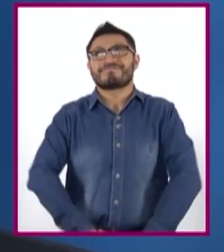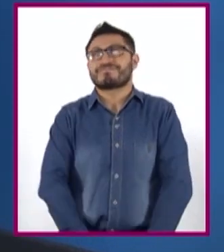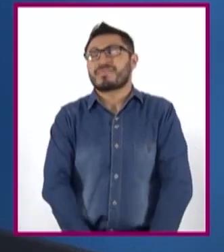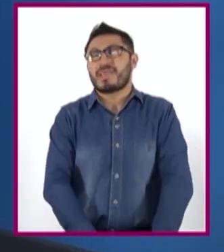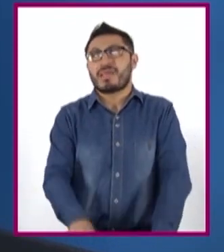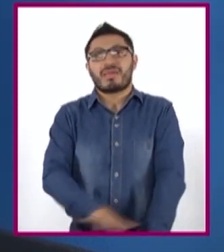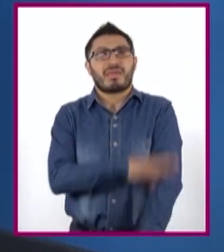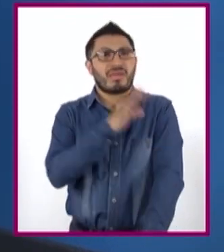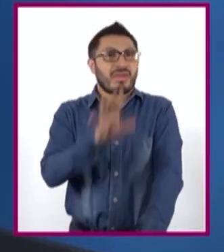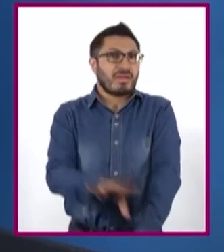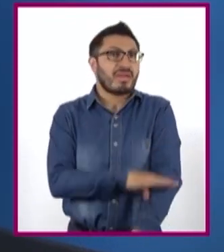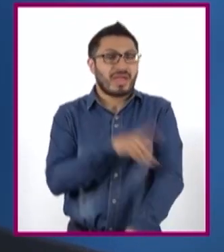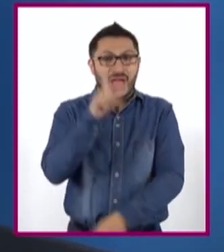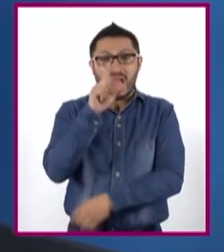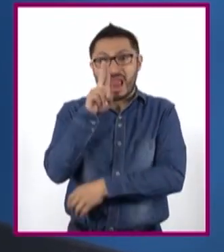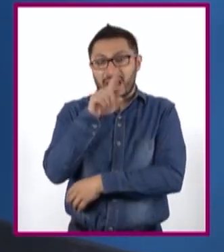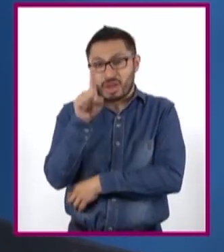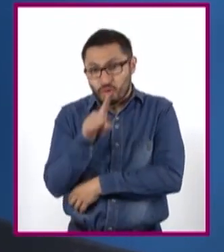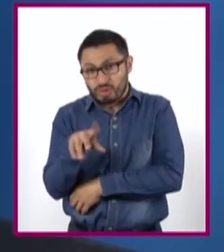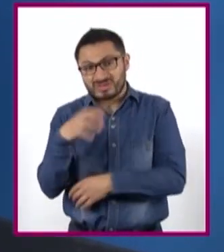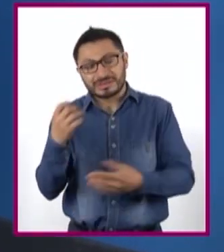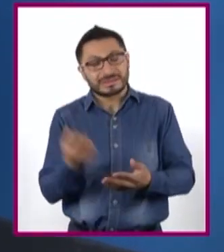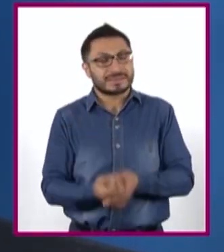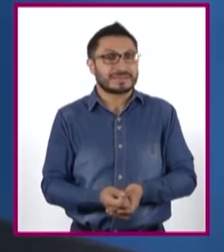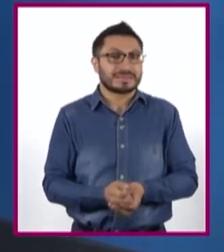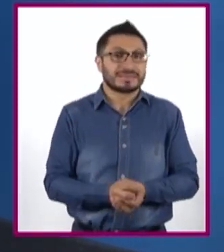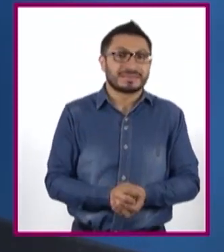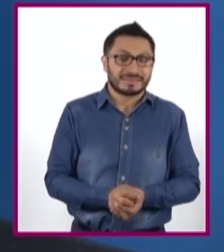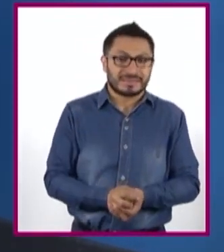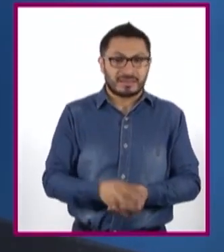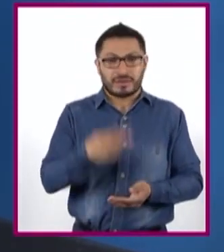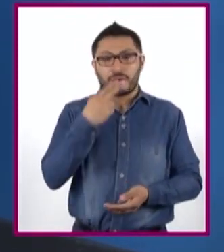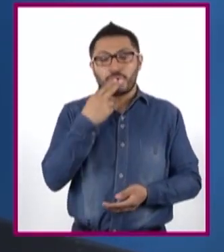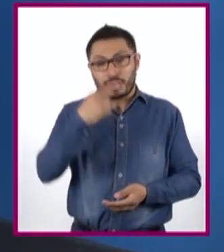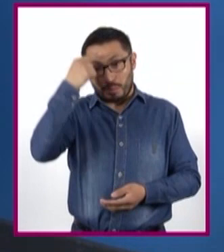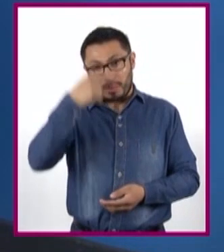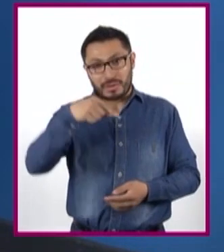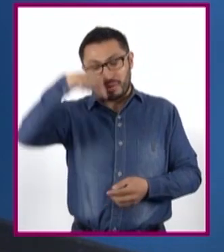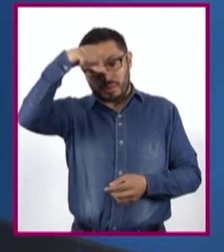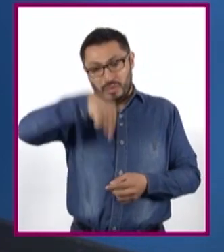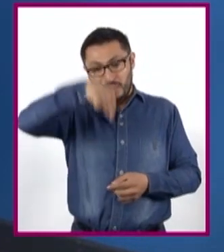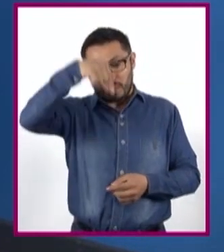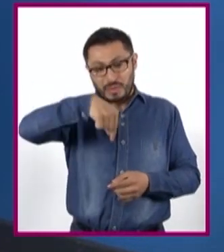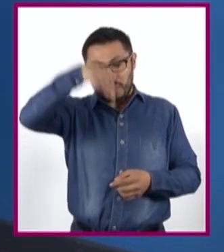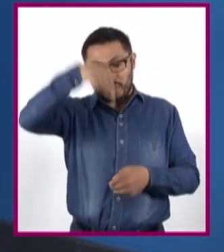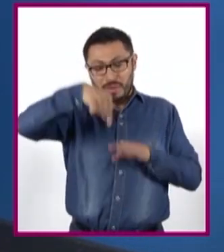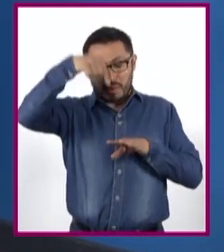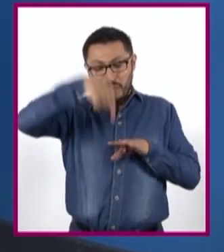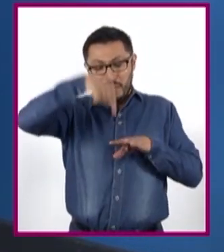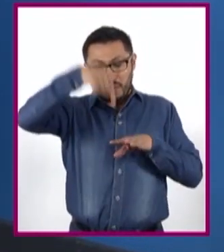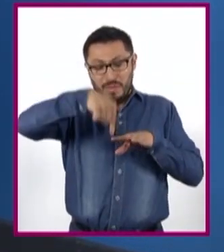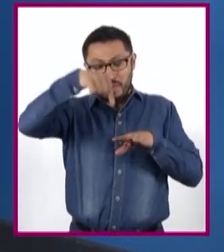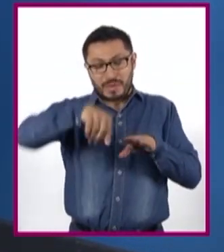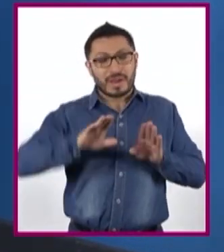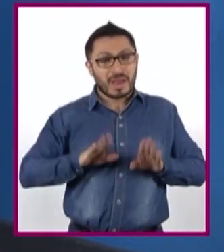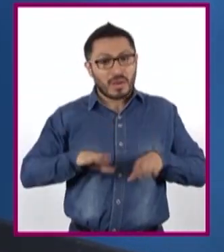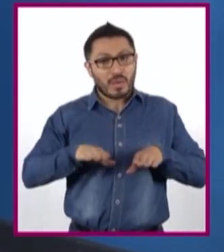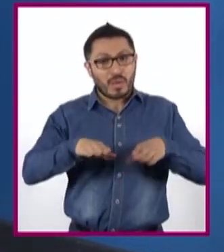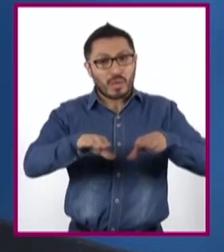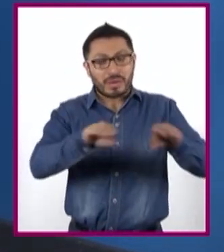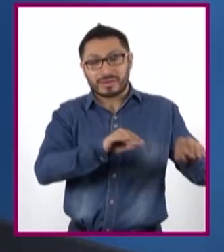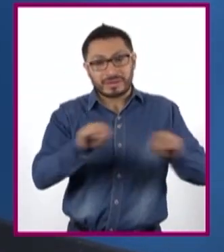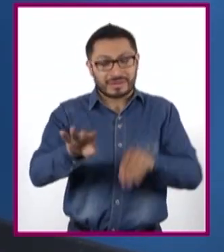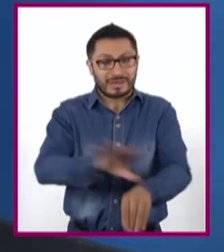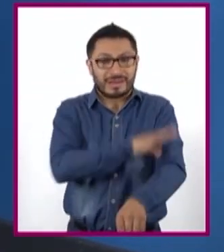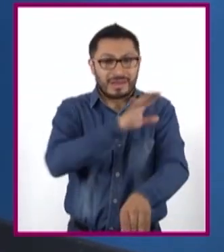Utiliza energía eléctrica y la usa para mover la aguja porque, bueno, genera un movimiento, entonces transforma